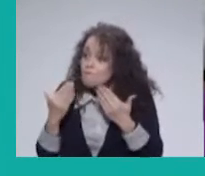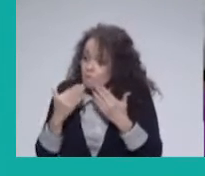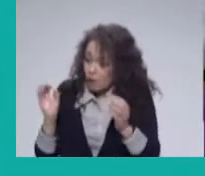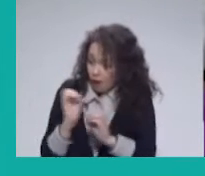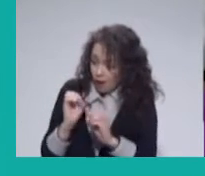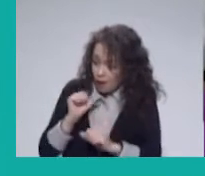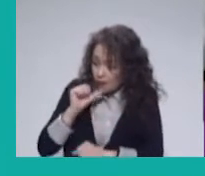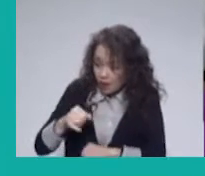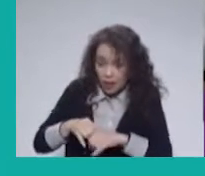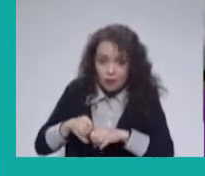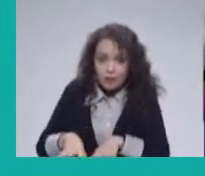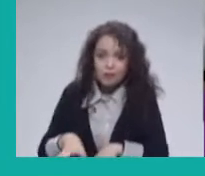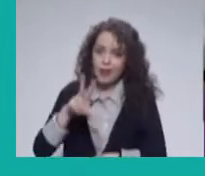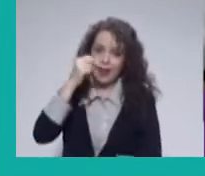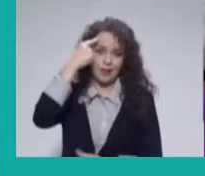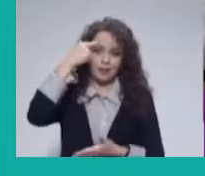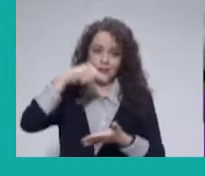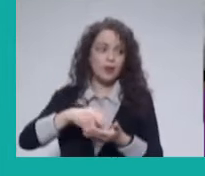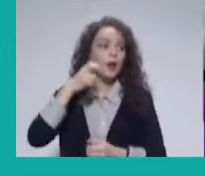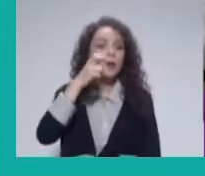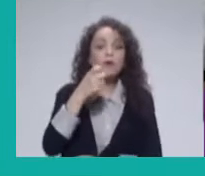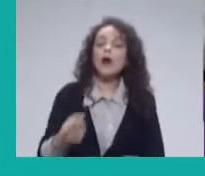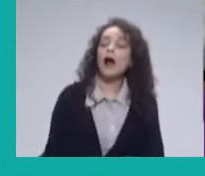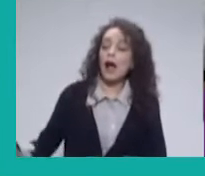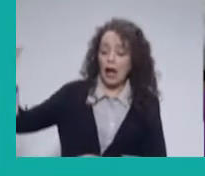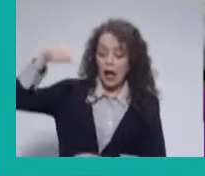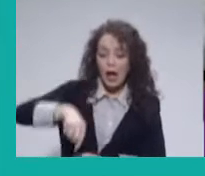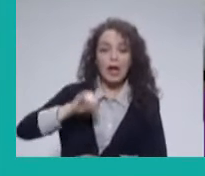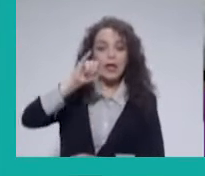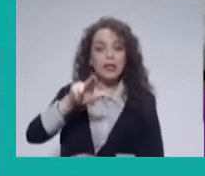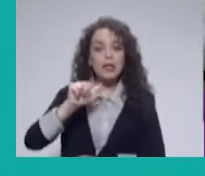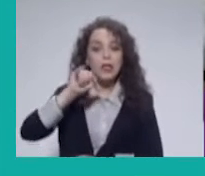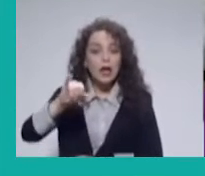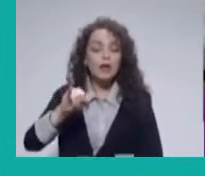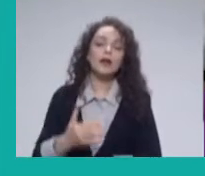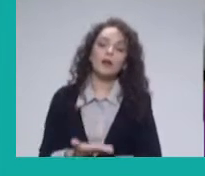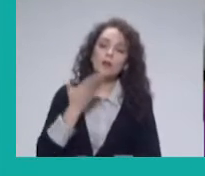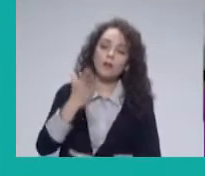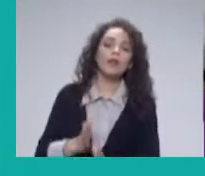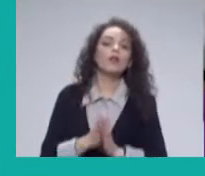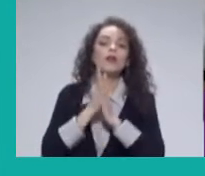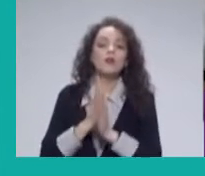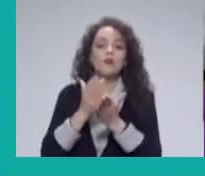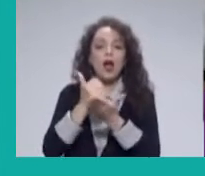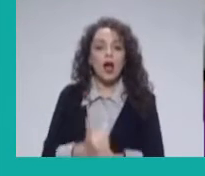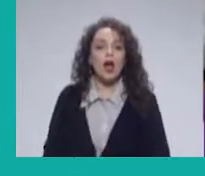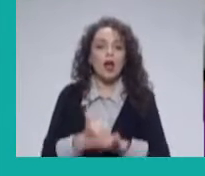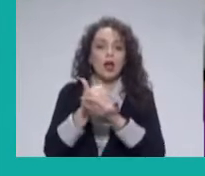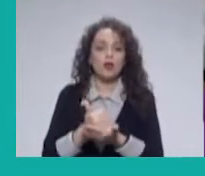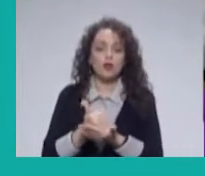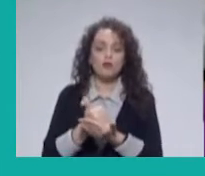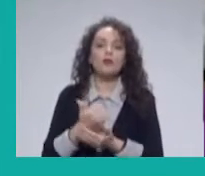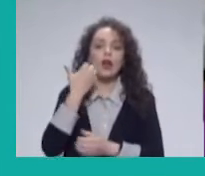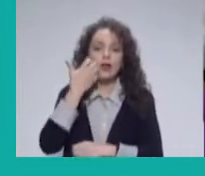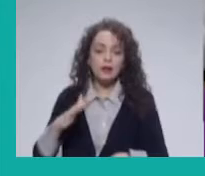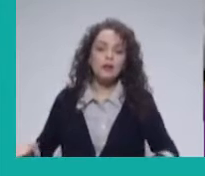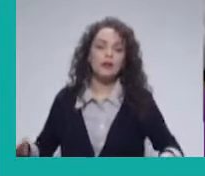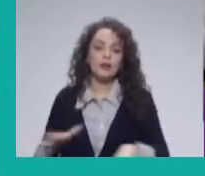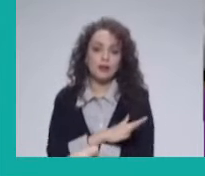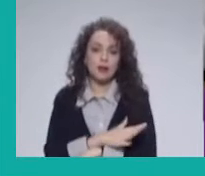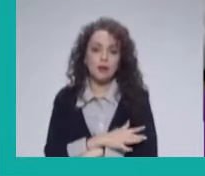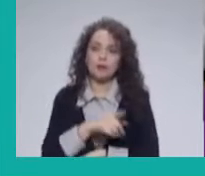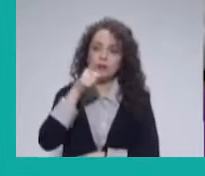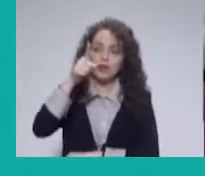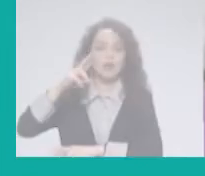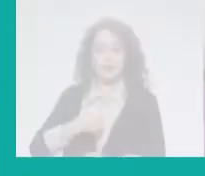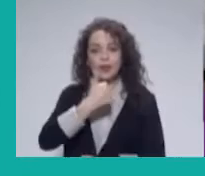ante nosotros e interpuso el recurso de revisión en contra de esa respuesta que se le